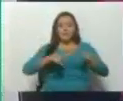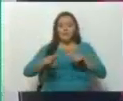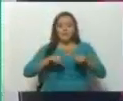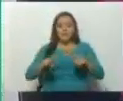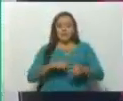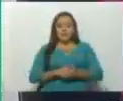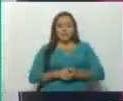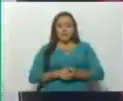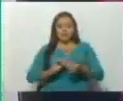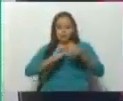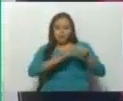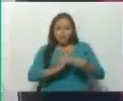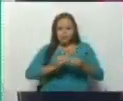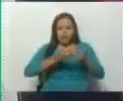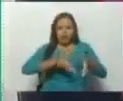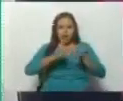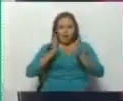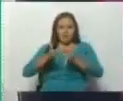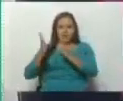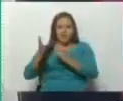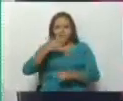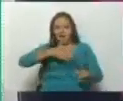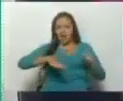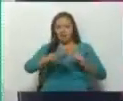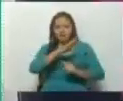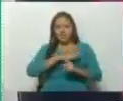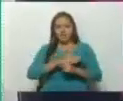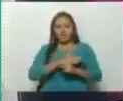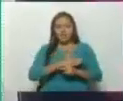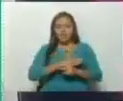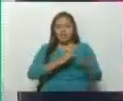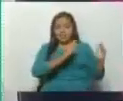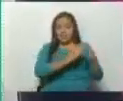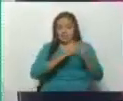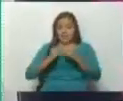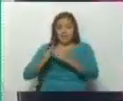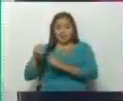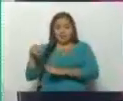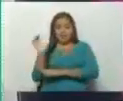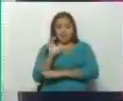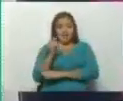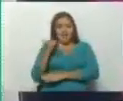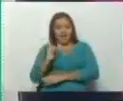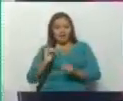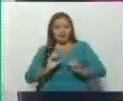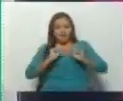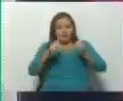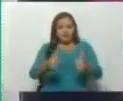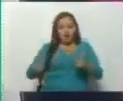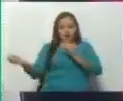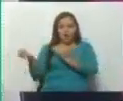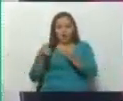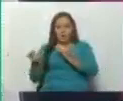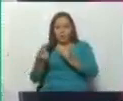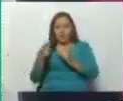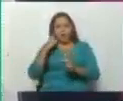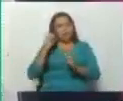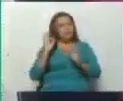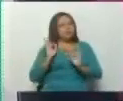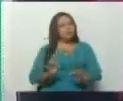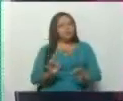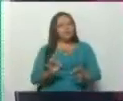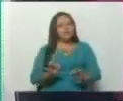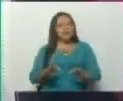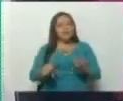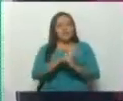coordinación de infraestructura, hábitat y viviendo venezolano, bueno, ya empezamos a tener conversaciones para ver cómo garantizamos el derecho a la